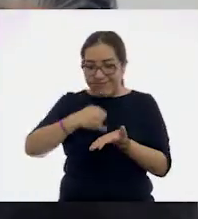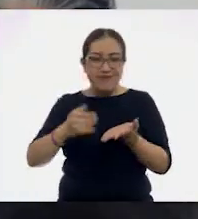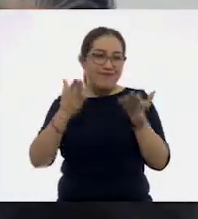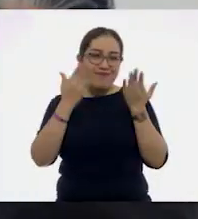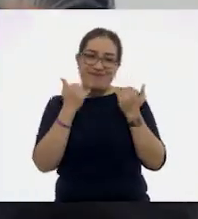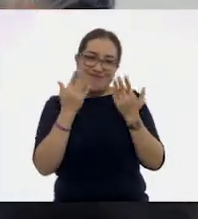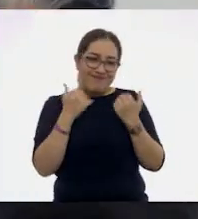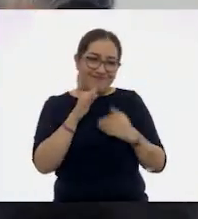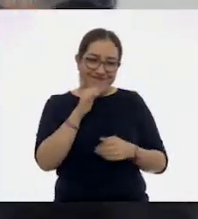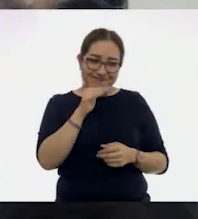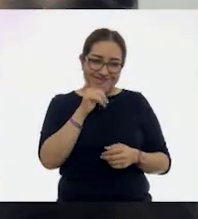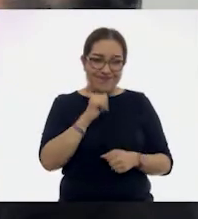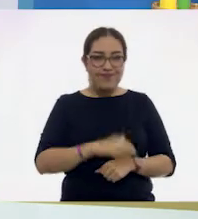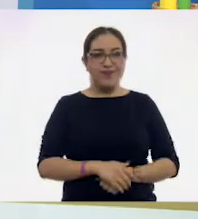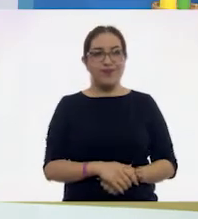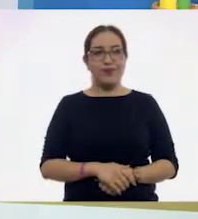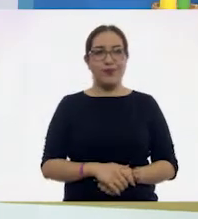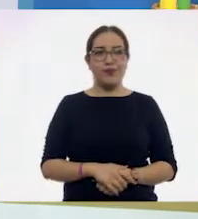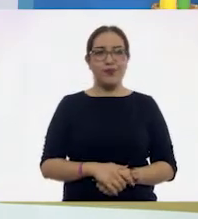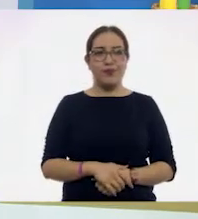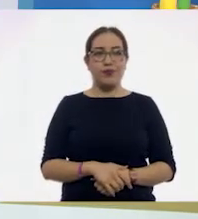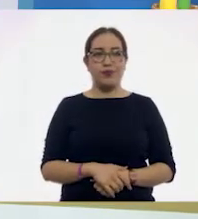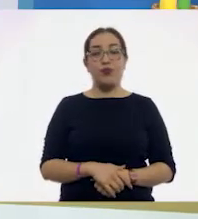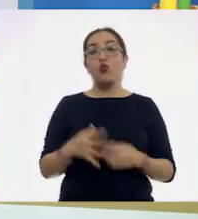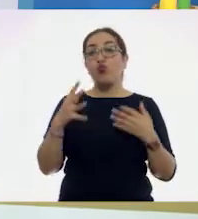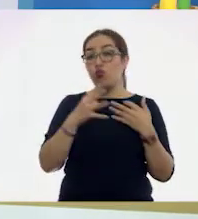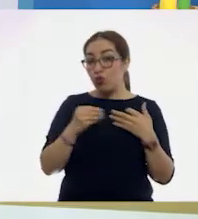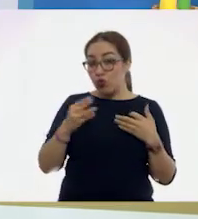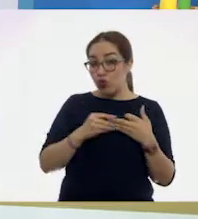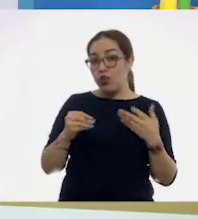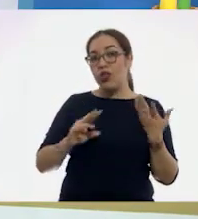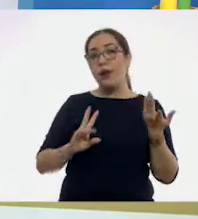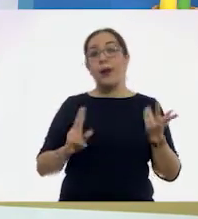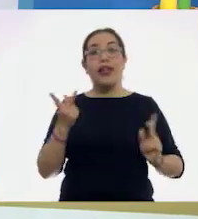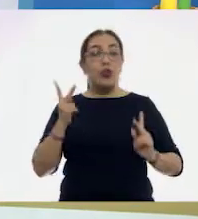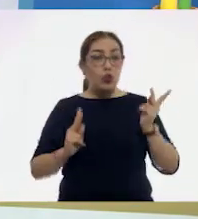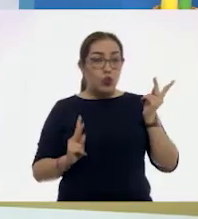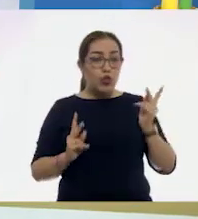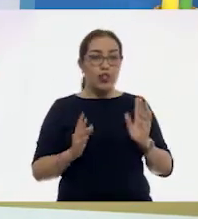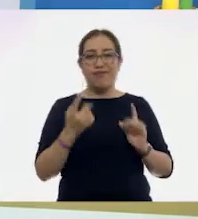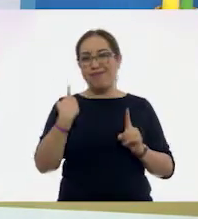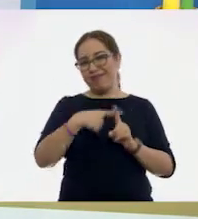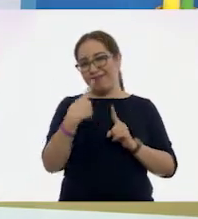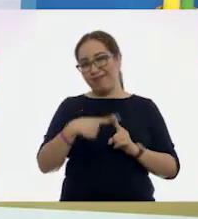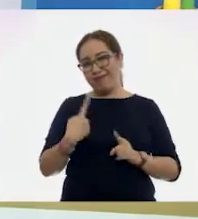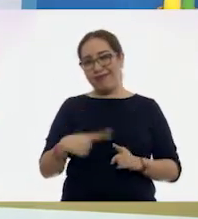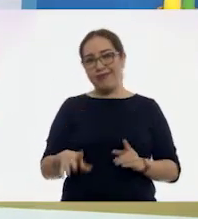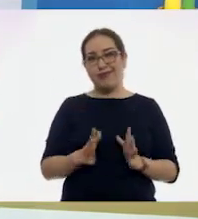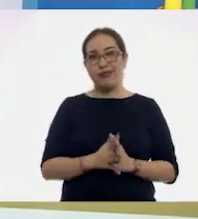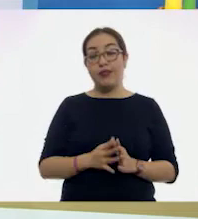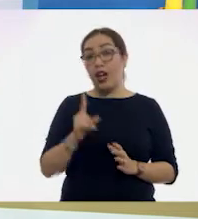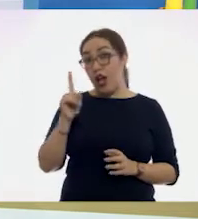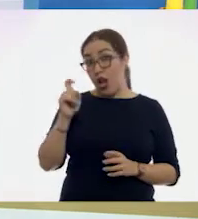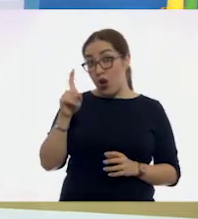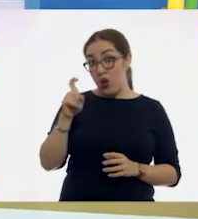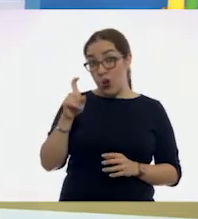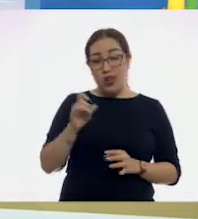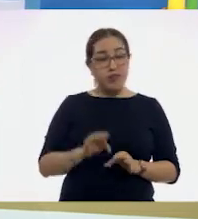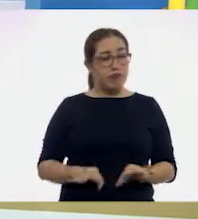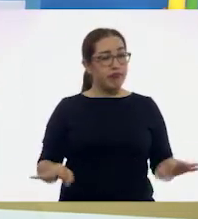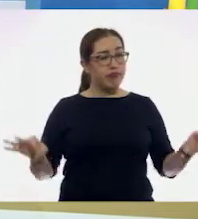pues lo que es las frutas que comemos diariamente, ¿no? Los alimentos. El agua, ok. que es